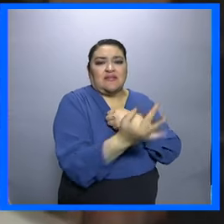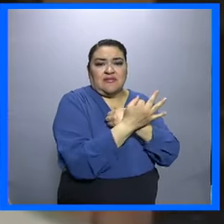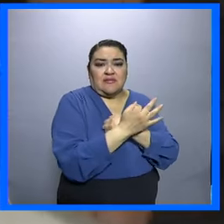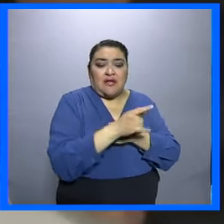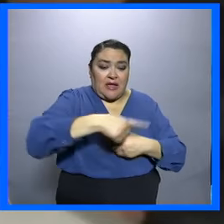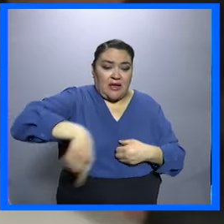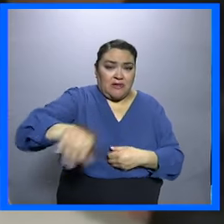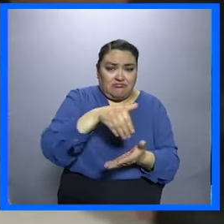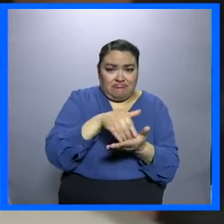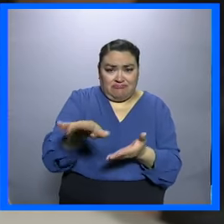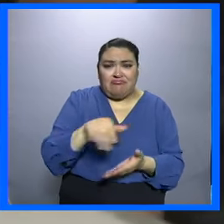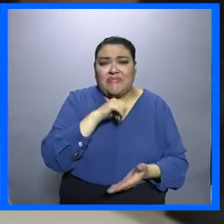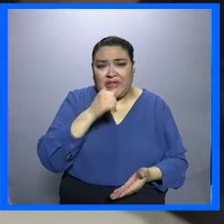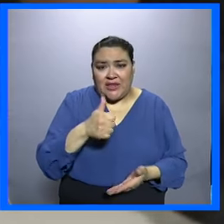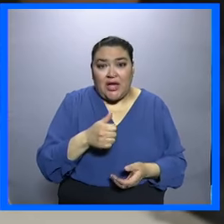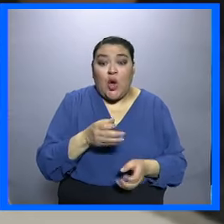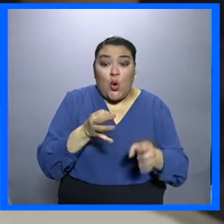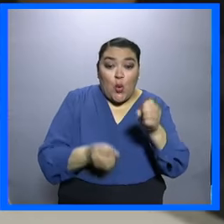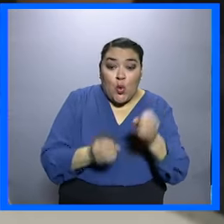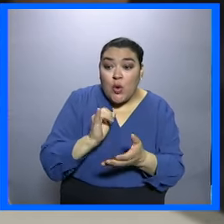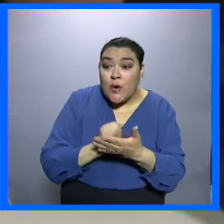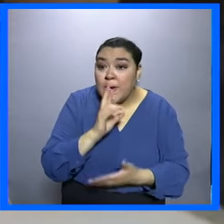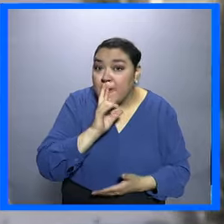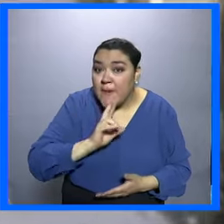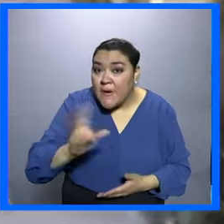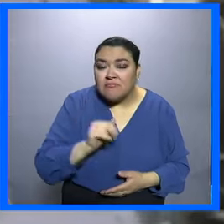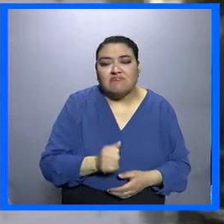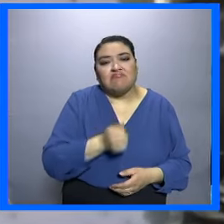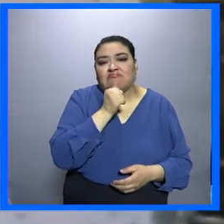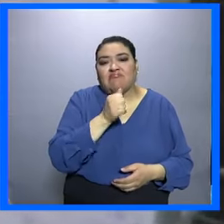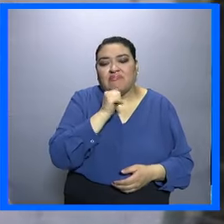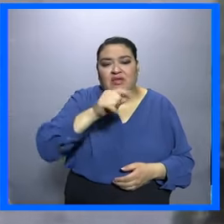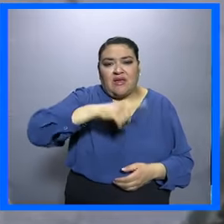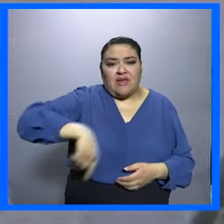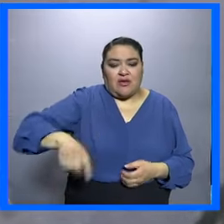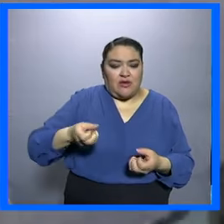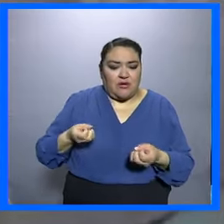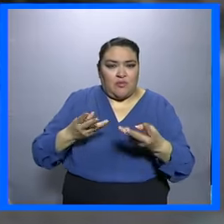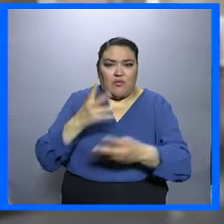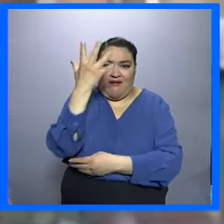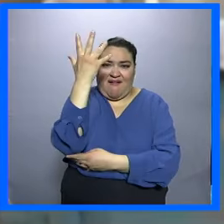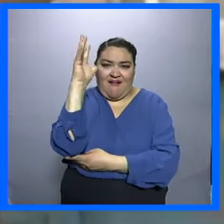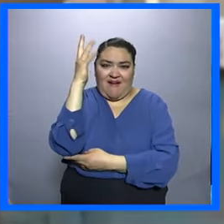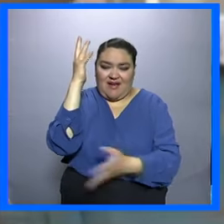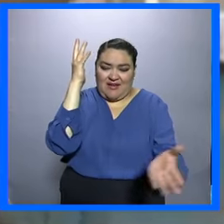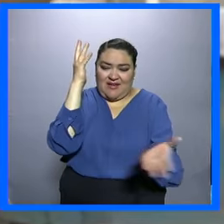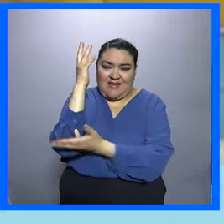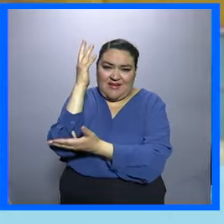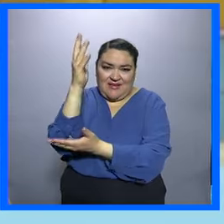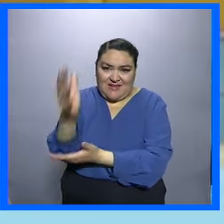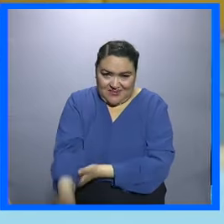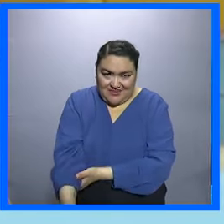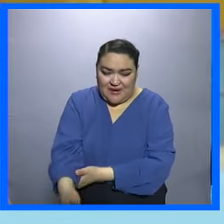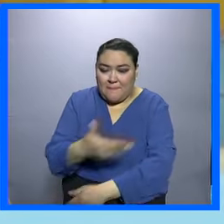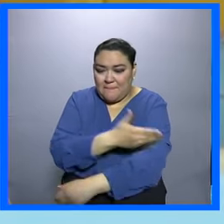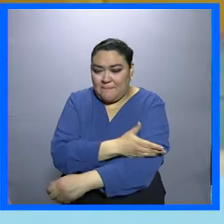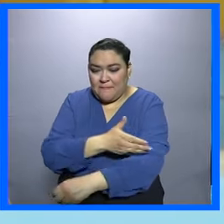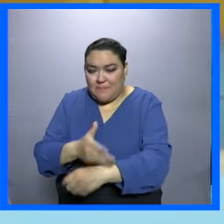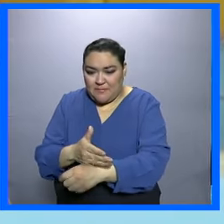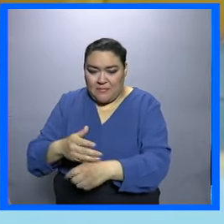ser desalojados, mismos que aún no se resuelve. A los leñateros les viene el nombre de los árboles que no cortan, de la madera que no utilizan